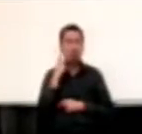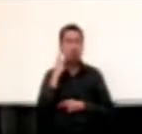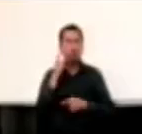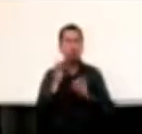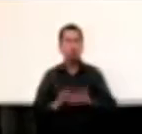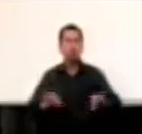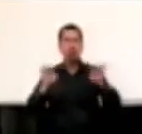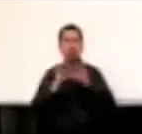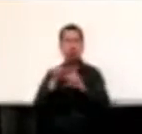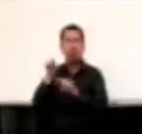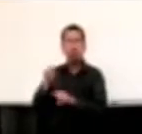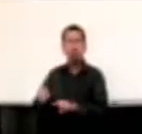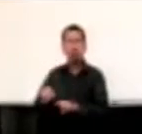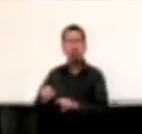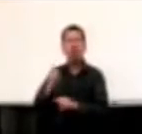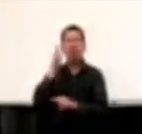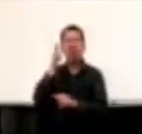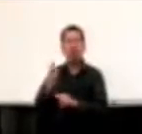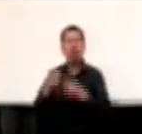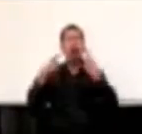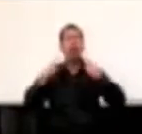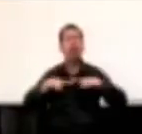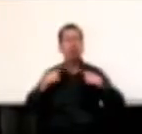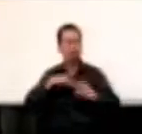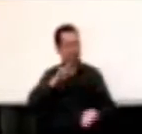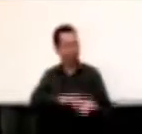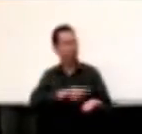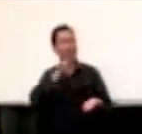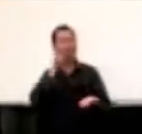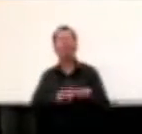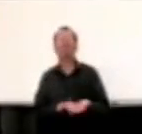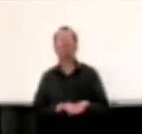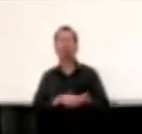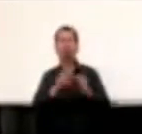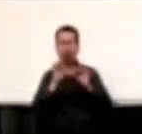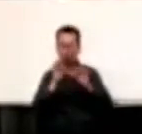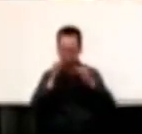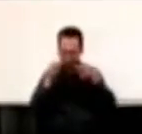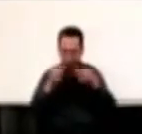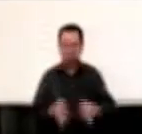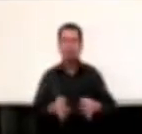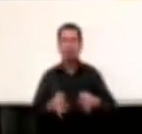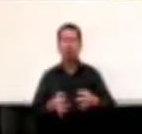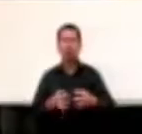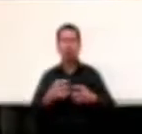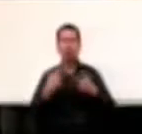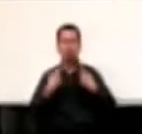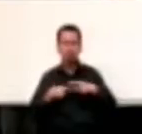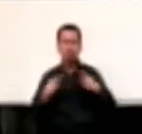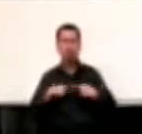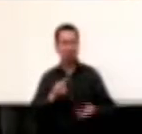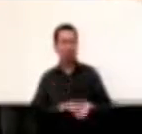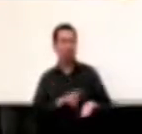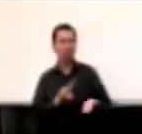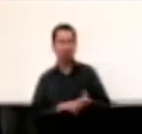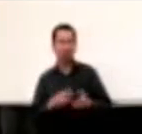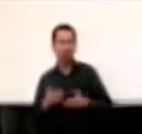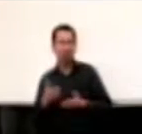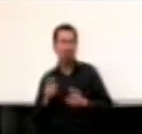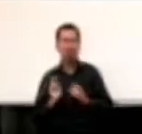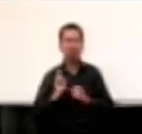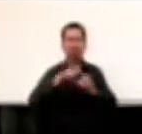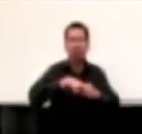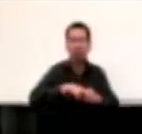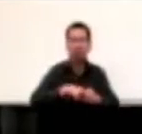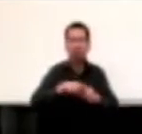no parecían haber echado raíces, ser valorados, tener legitimidad, tener estabilidad en la competencia partidista. Y lo que nos mostró